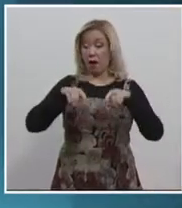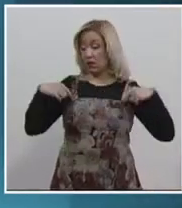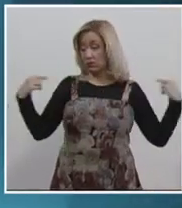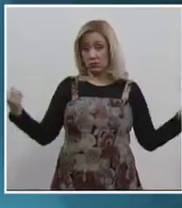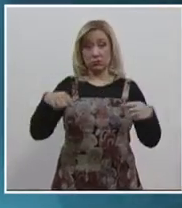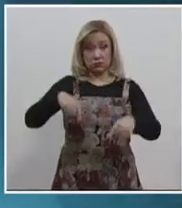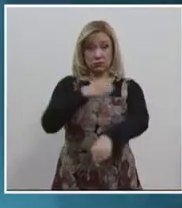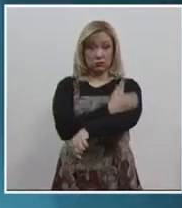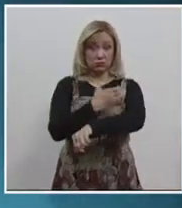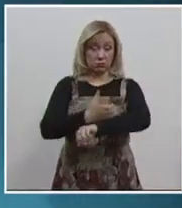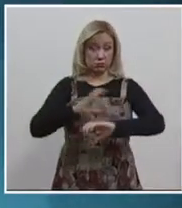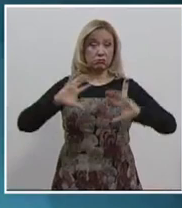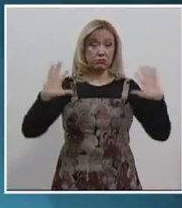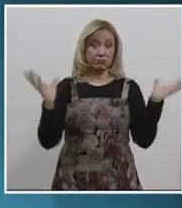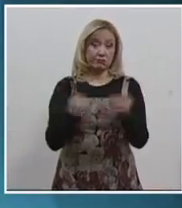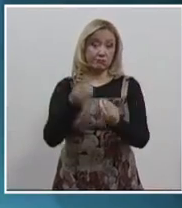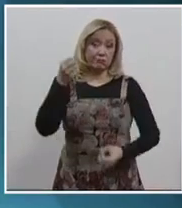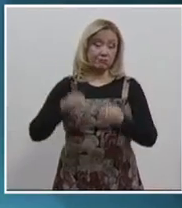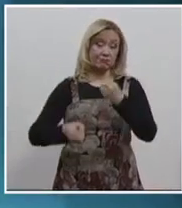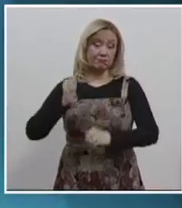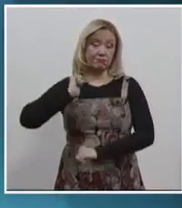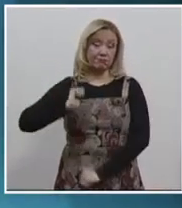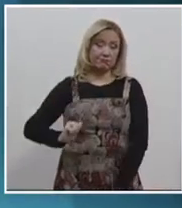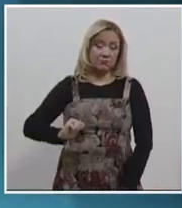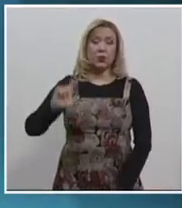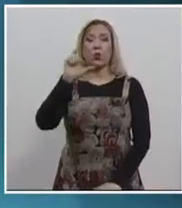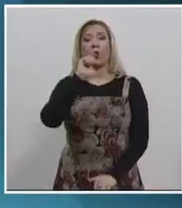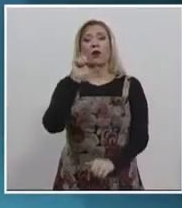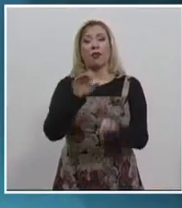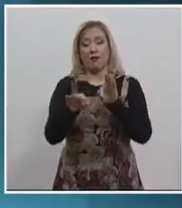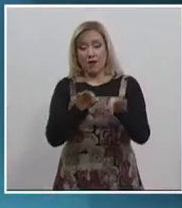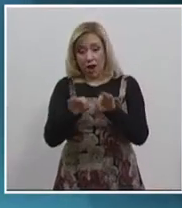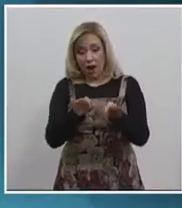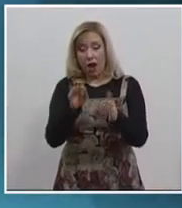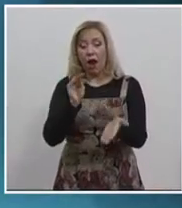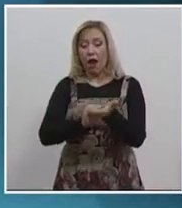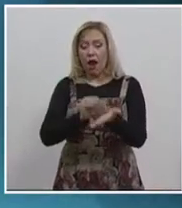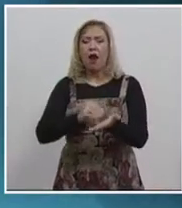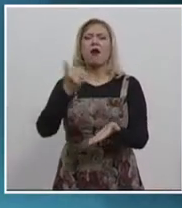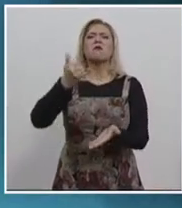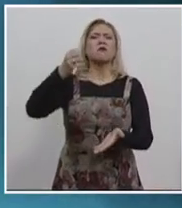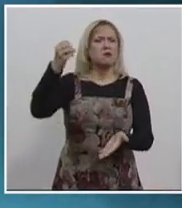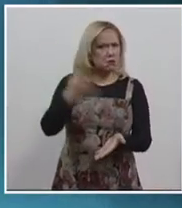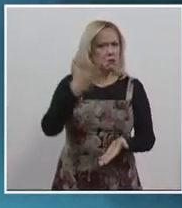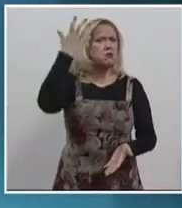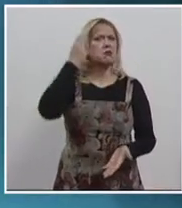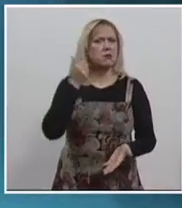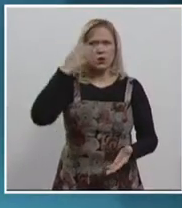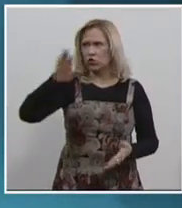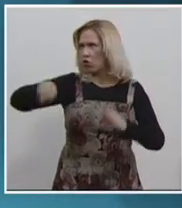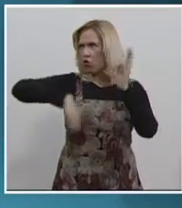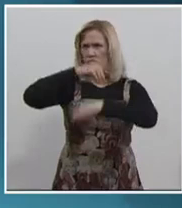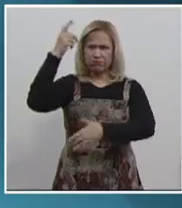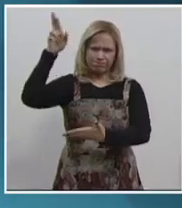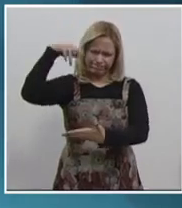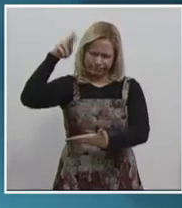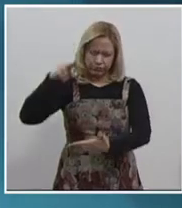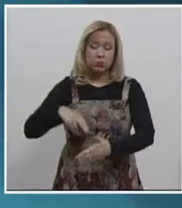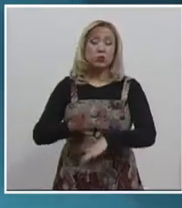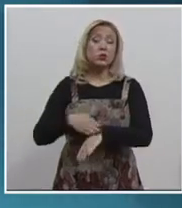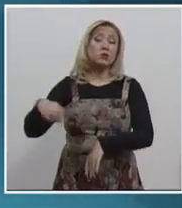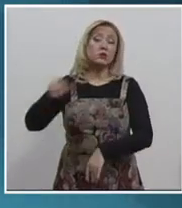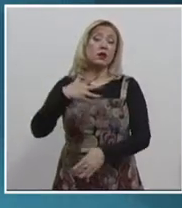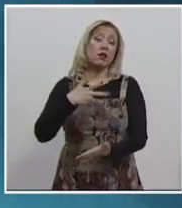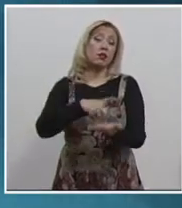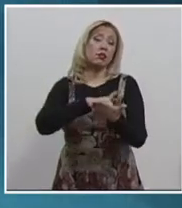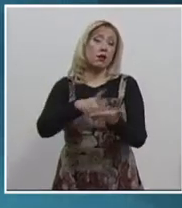Poder Judicial de la Federación, tanto en activo como en retiro, pues la eliminación de los fideicomisos afecta derechos adquiridos previstos